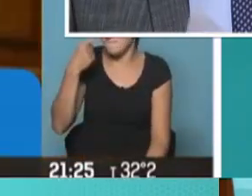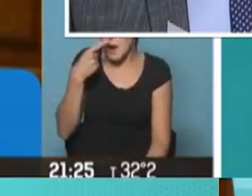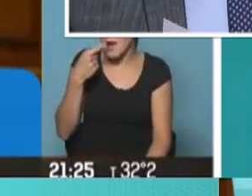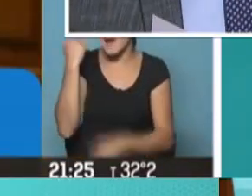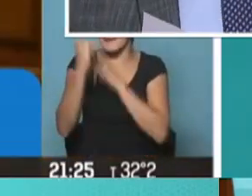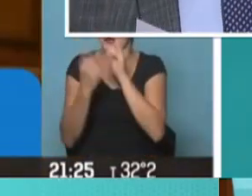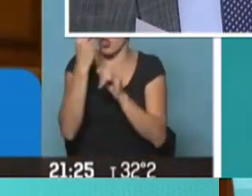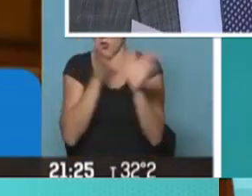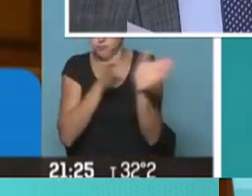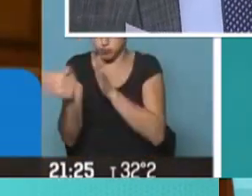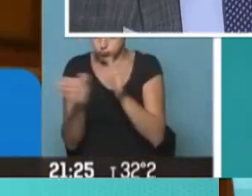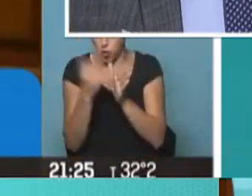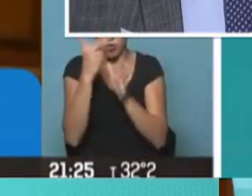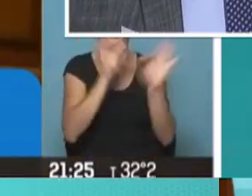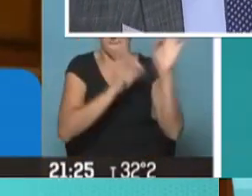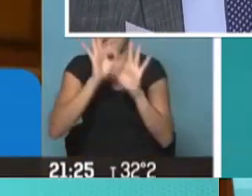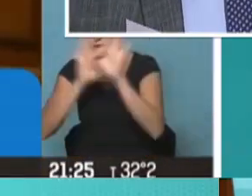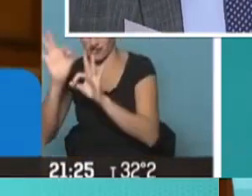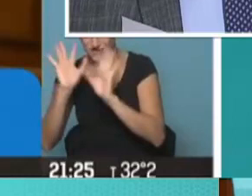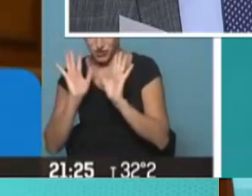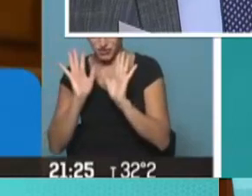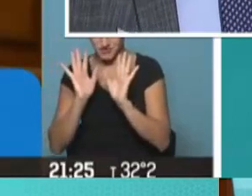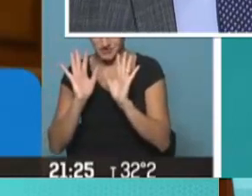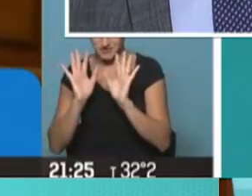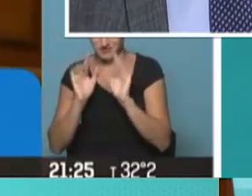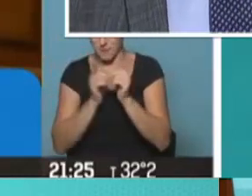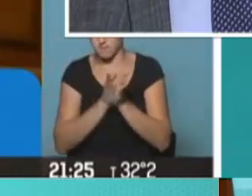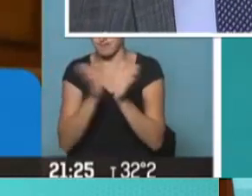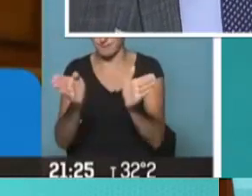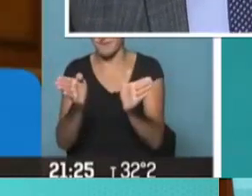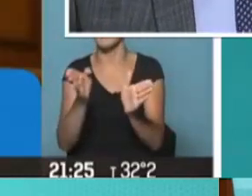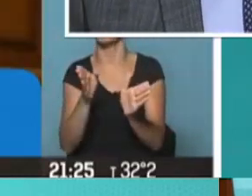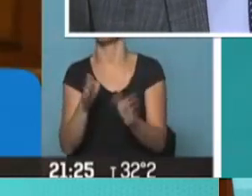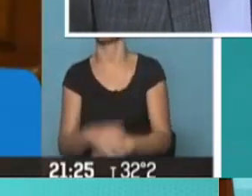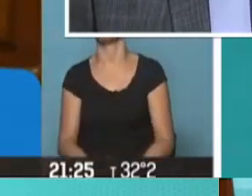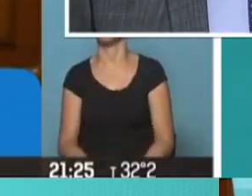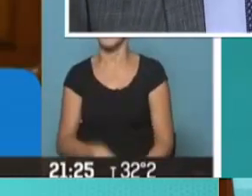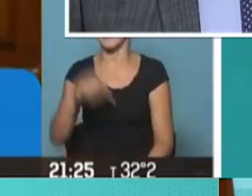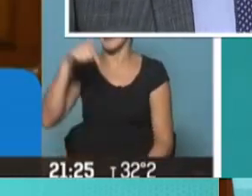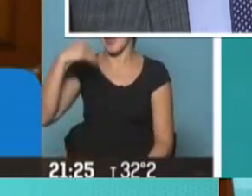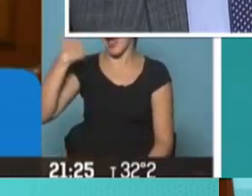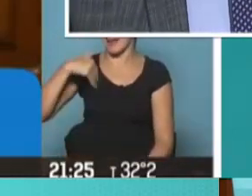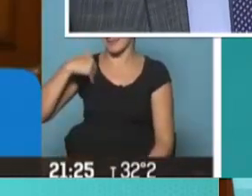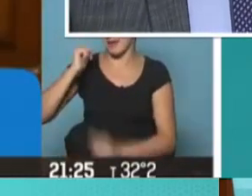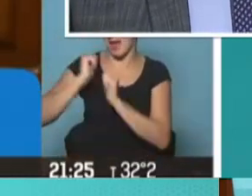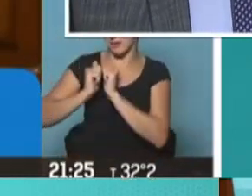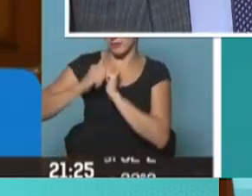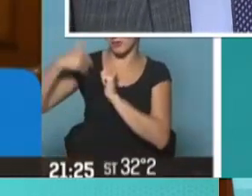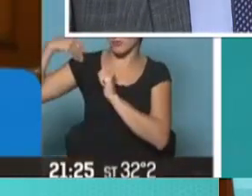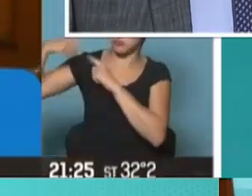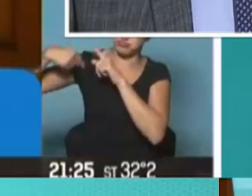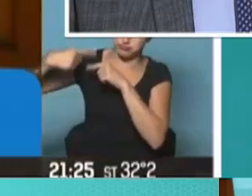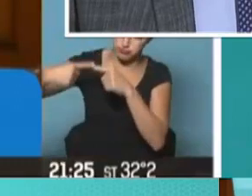con dos proyectos que en la historia argentina tienen una larga tradición una es el